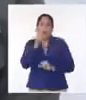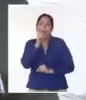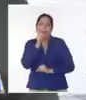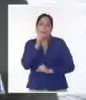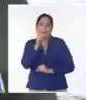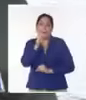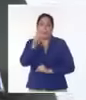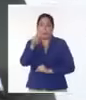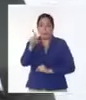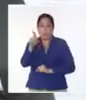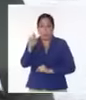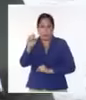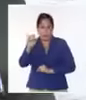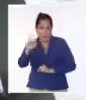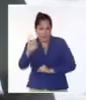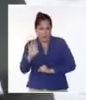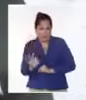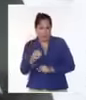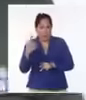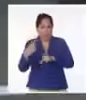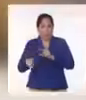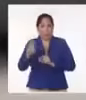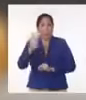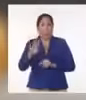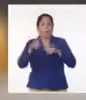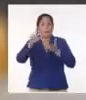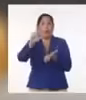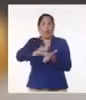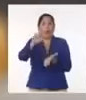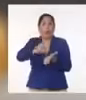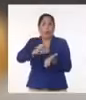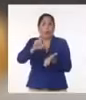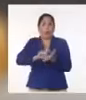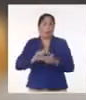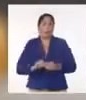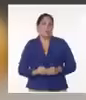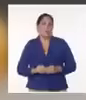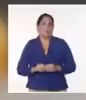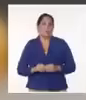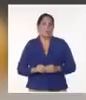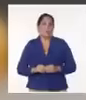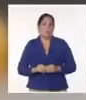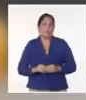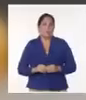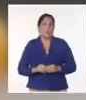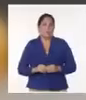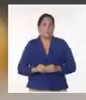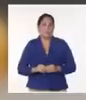2106, 4 neumáticos.